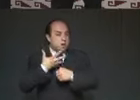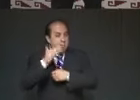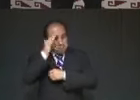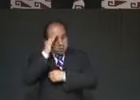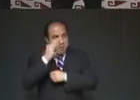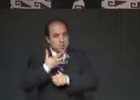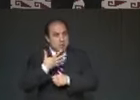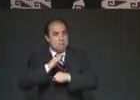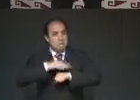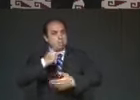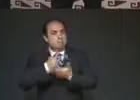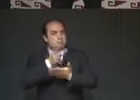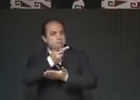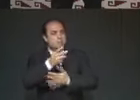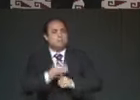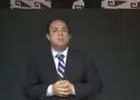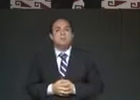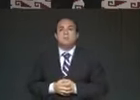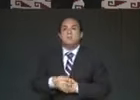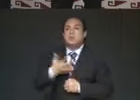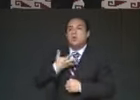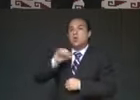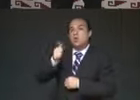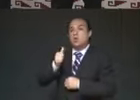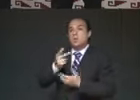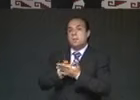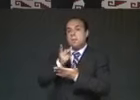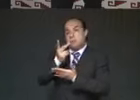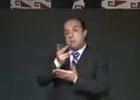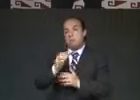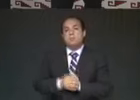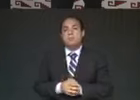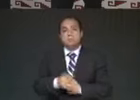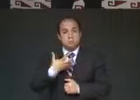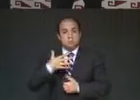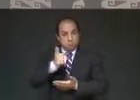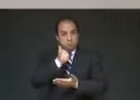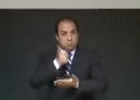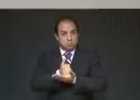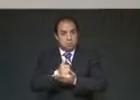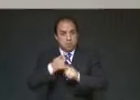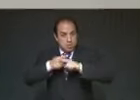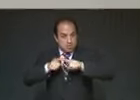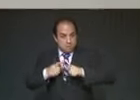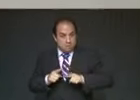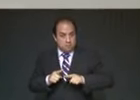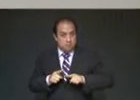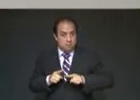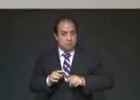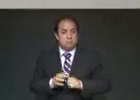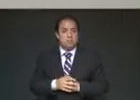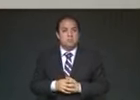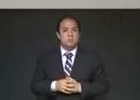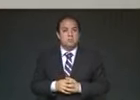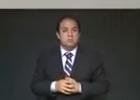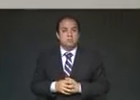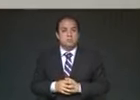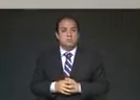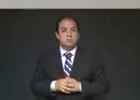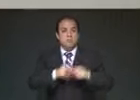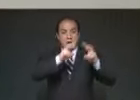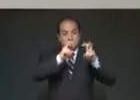perdón. Bueno, hay otro tipo de reconocimientos que ha obtenido la ciudad en distintos